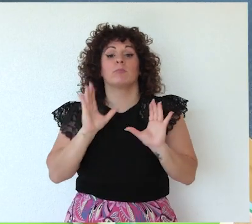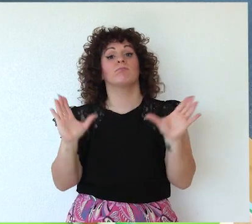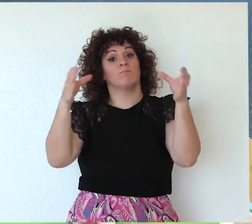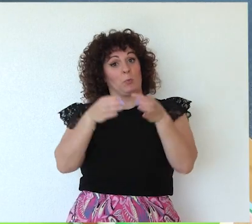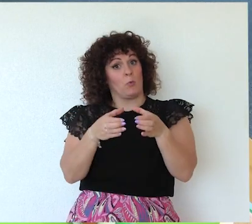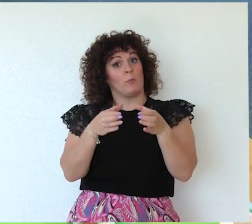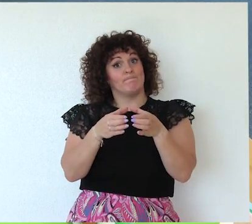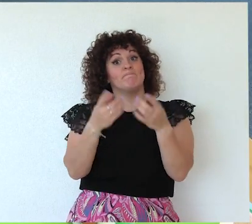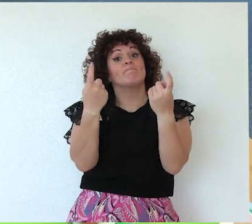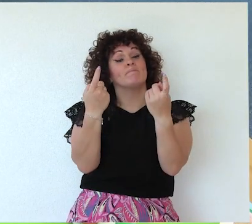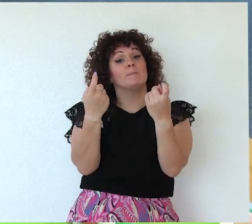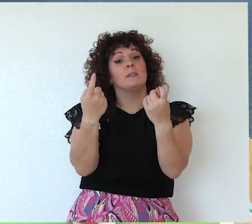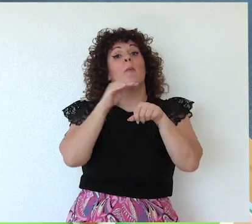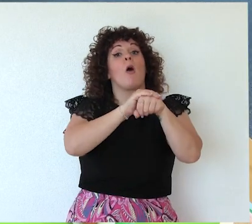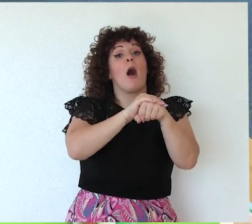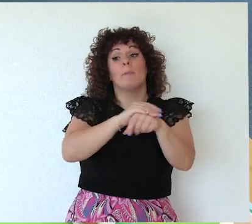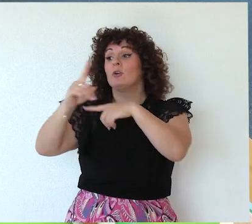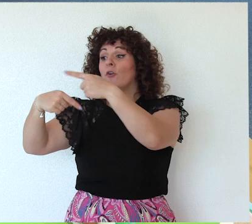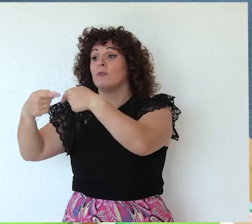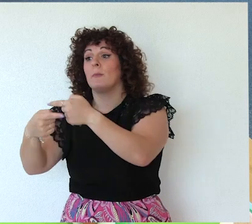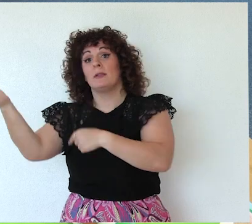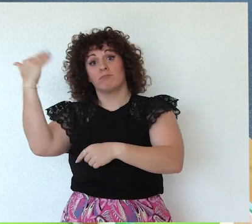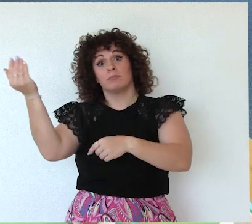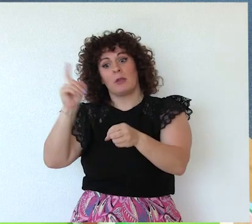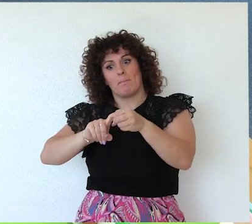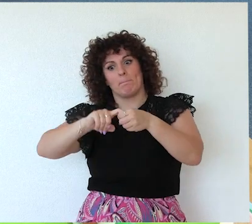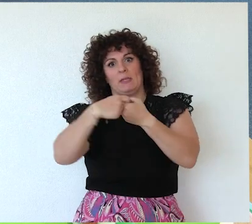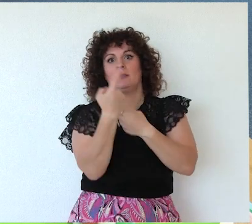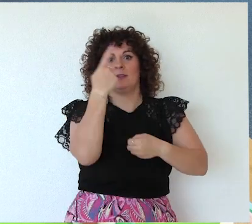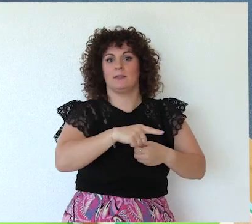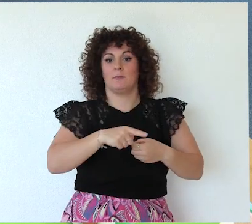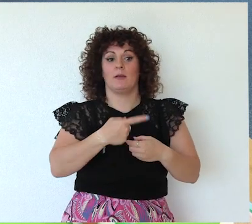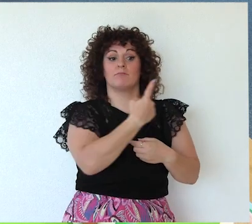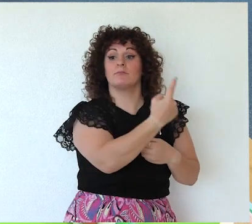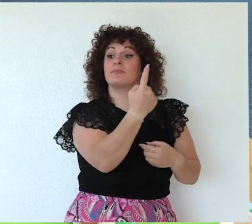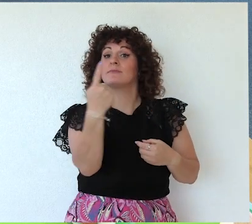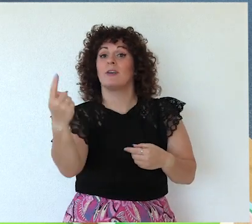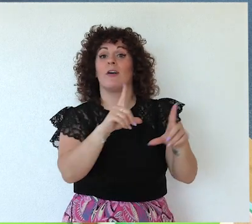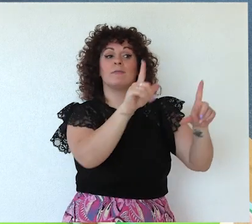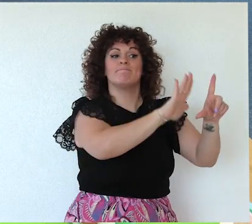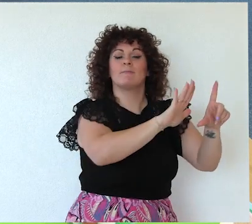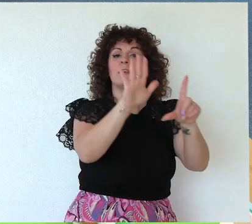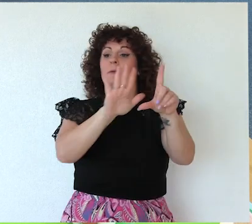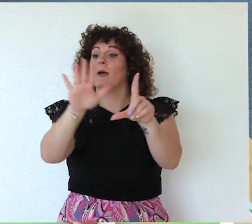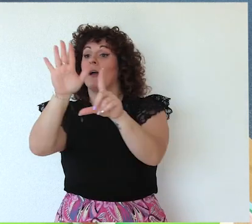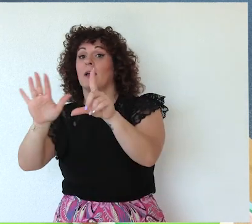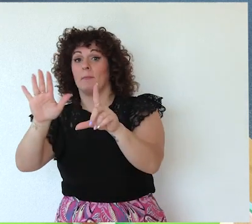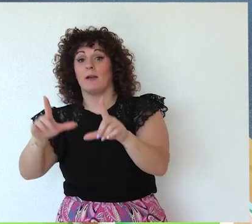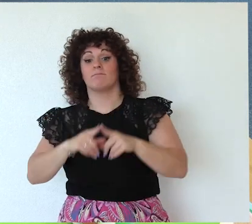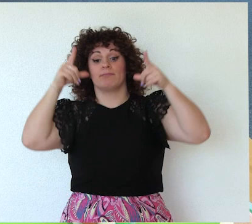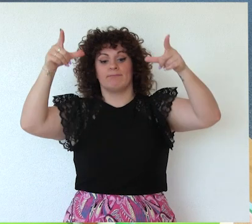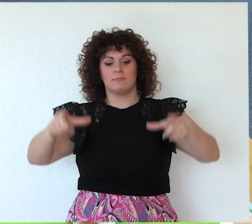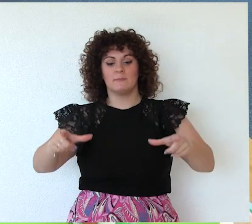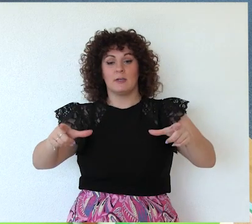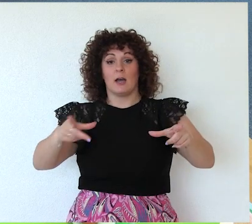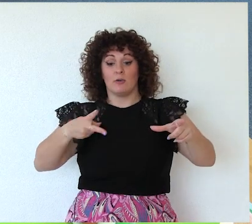grupo. Necesitamos que llaméis a vuestros amigos o familiares. Cada uno de ellos aportará una imagen y esta imagen la